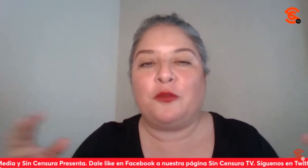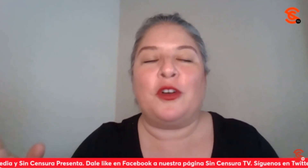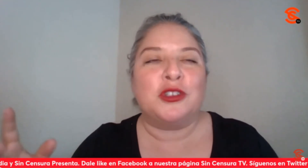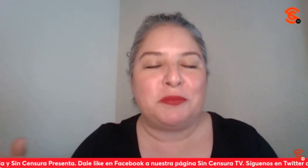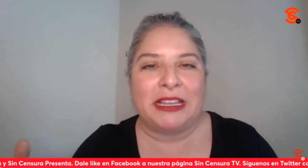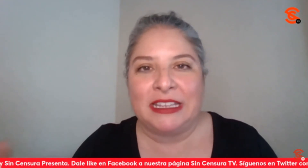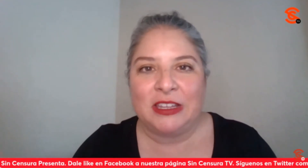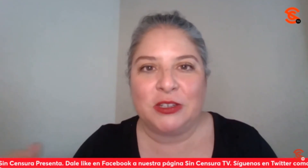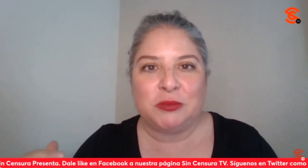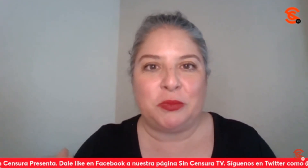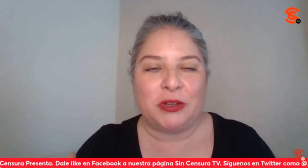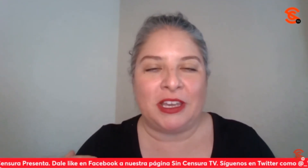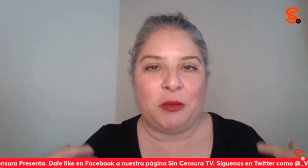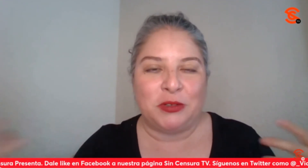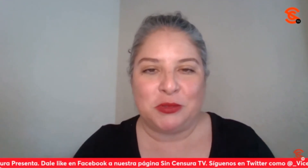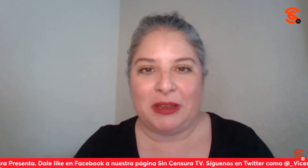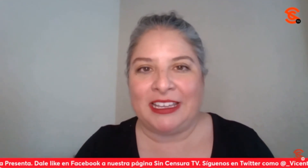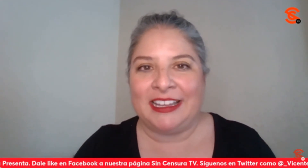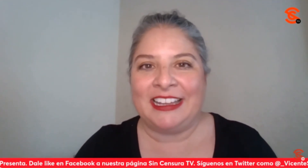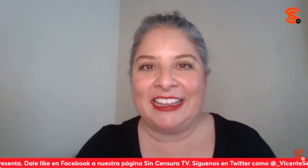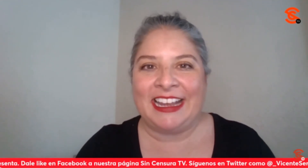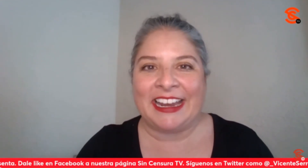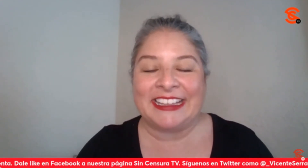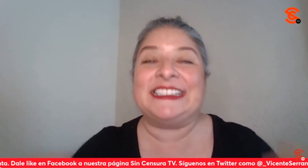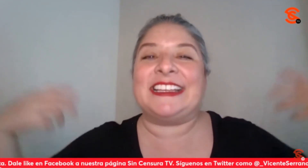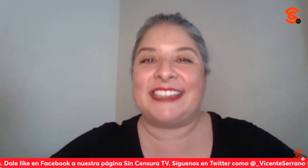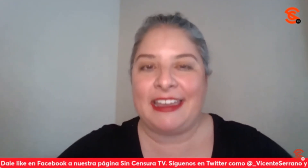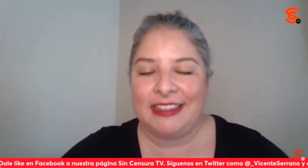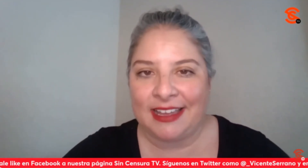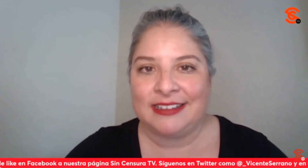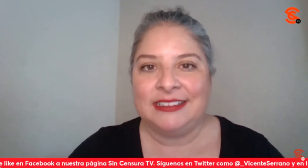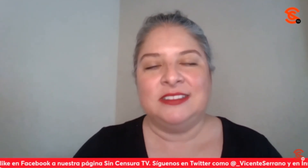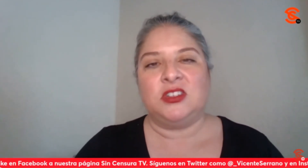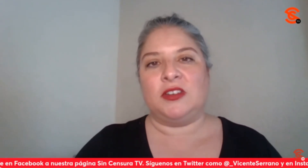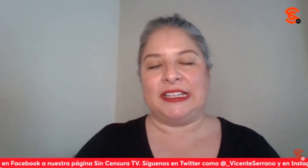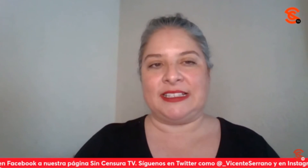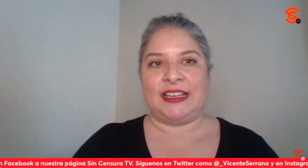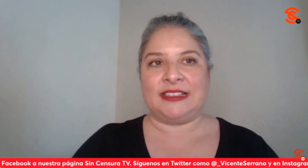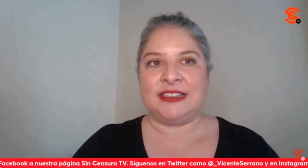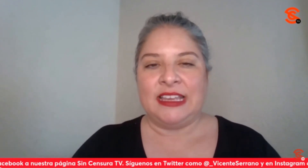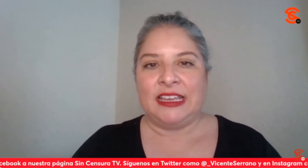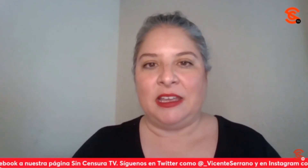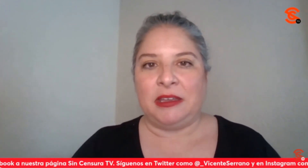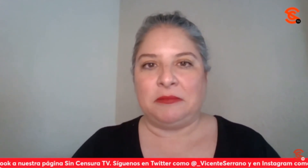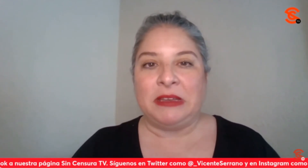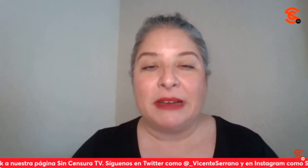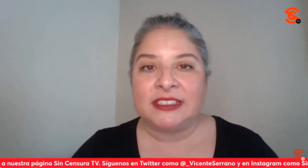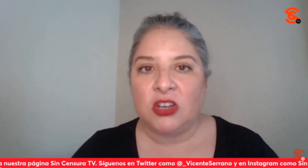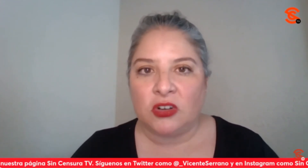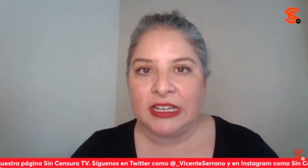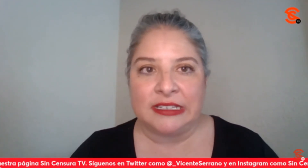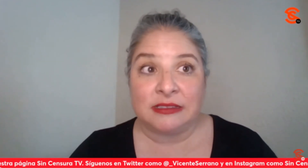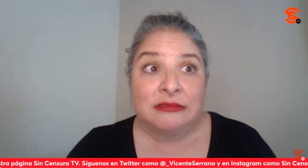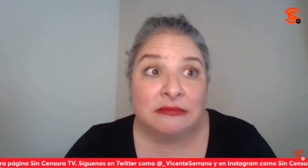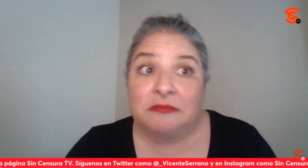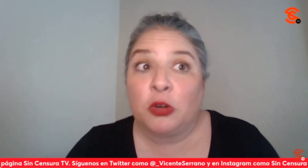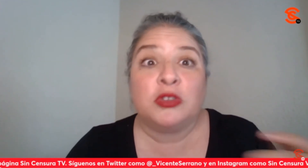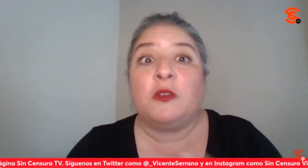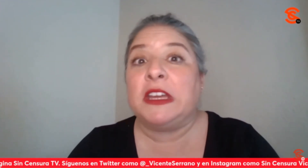tener focos prendidos porque, bueno, su maquinaria de guerra se aceita con estas